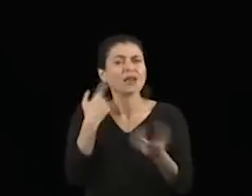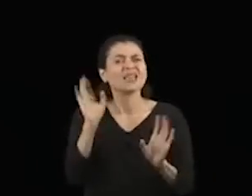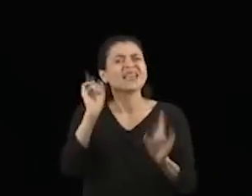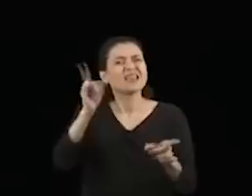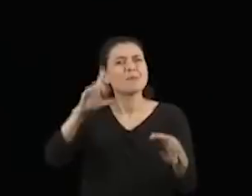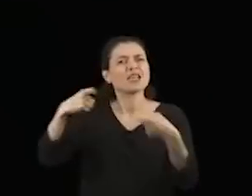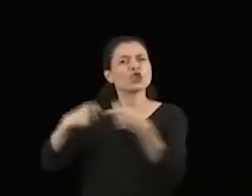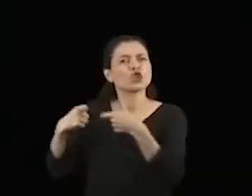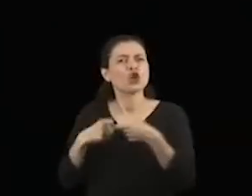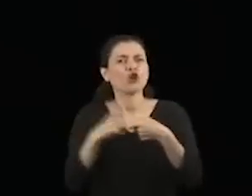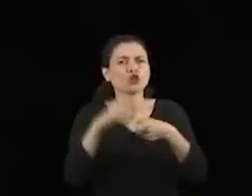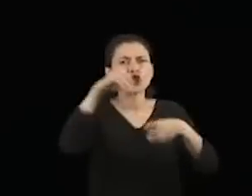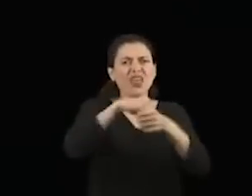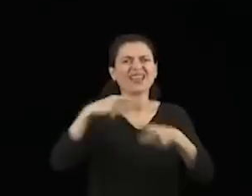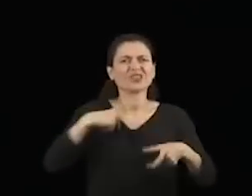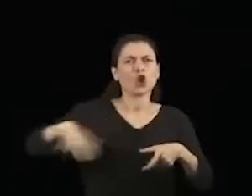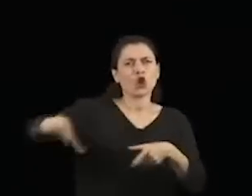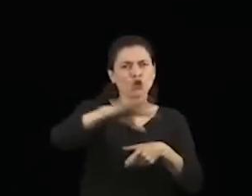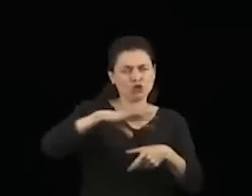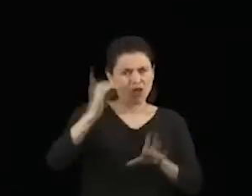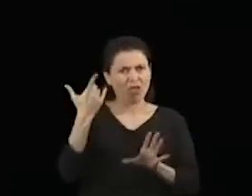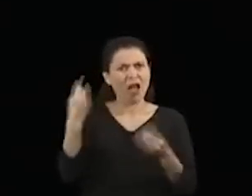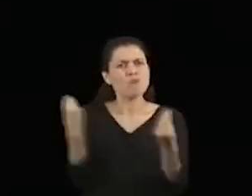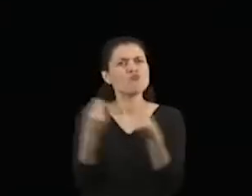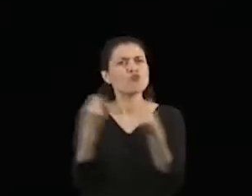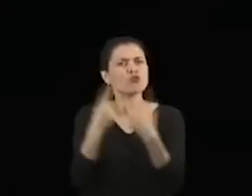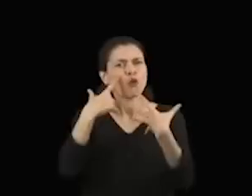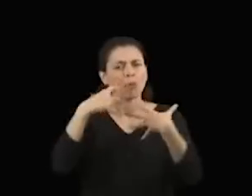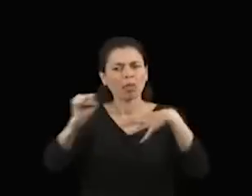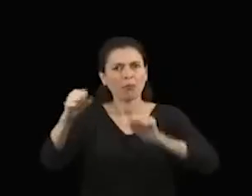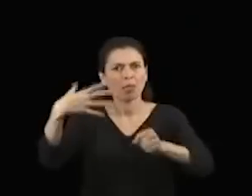de la sociedad, varios.